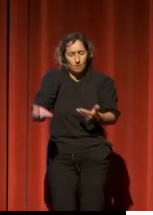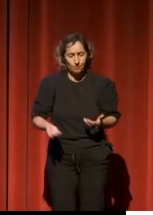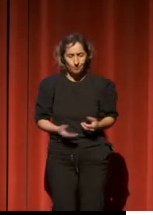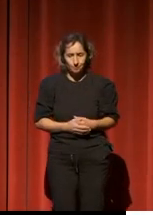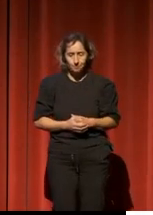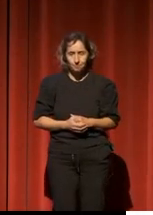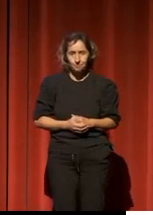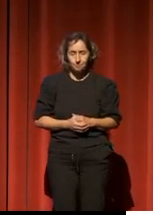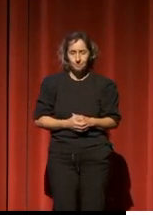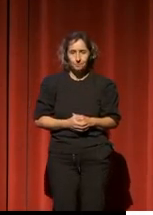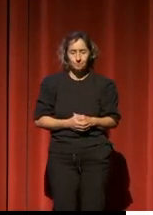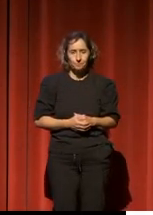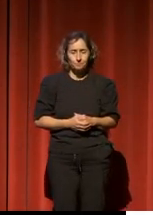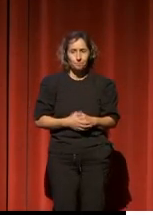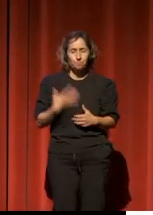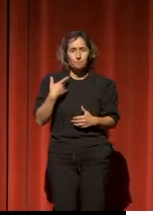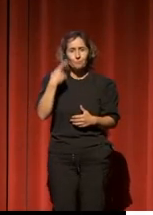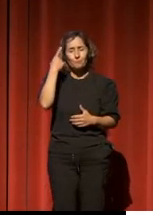eh